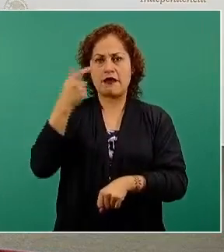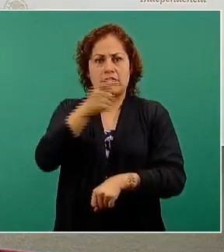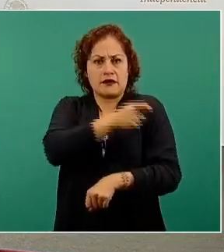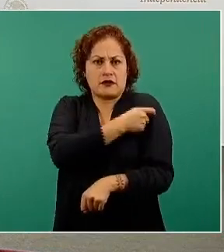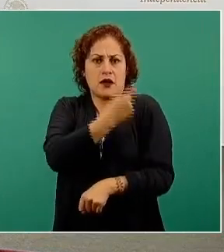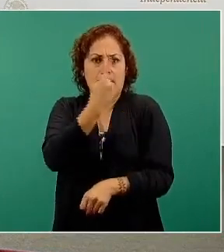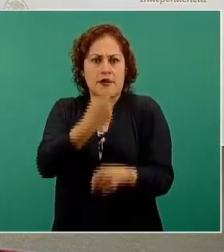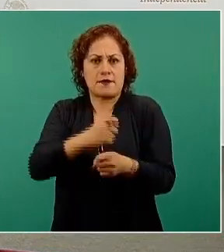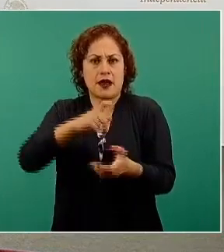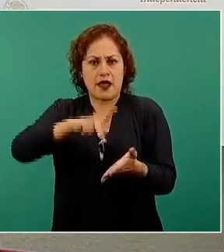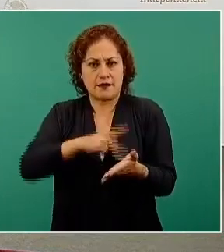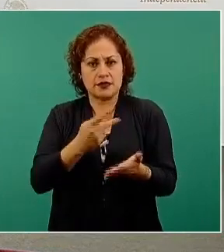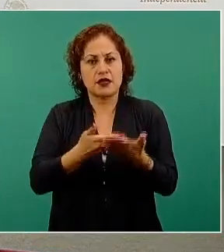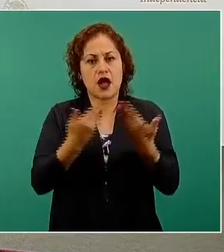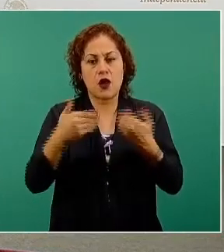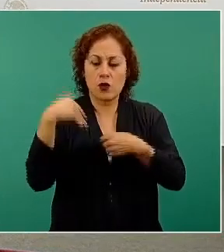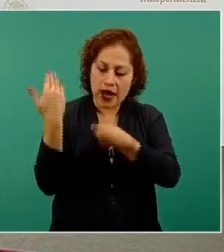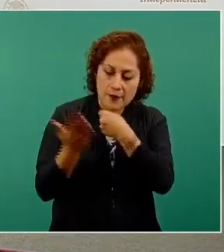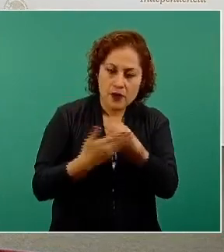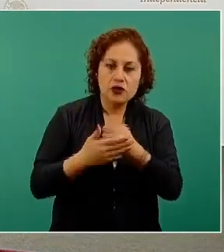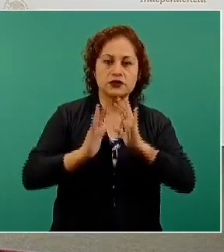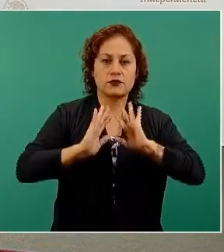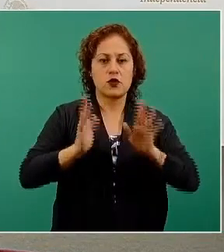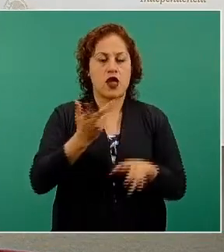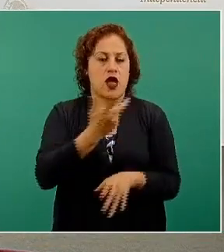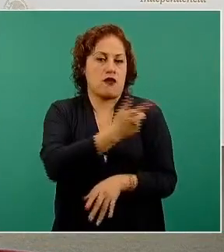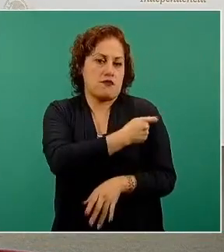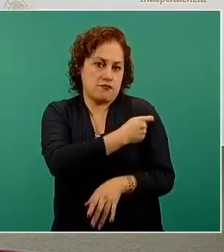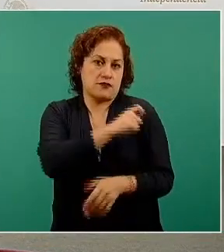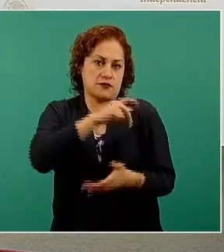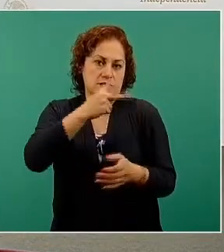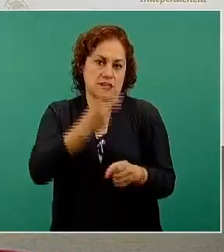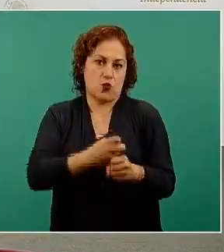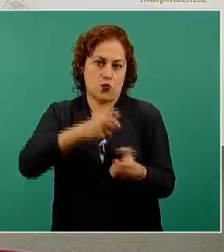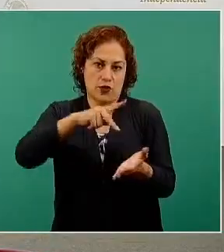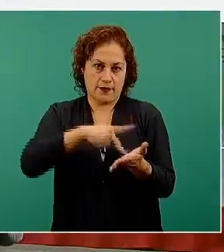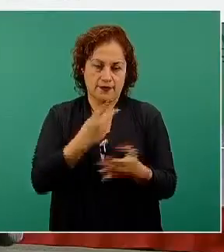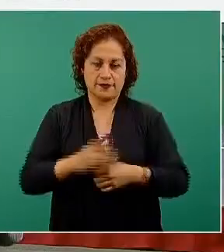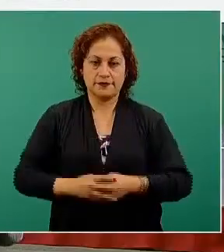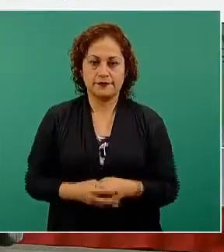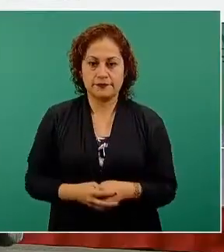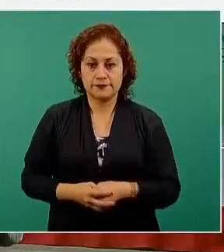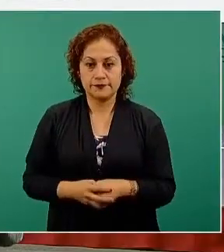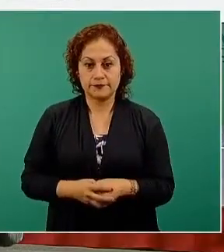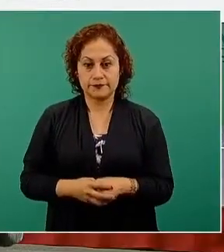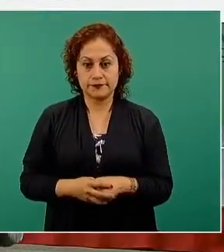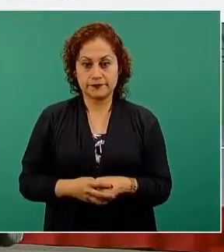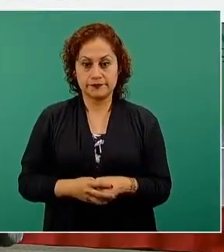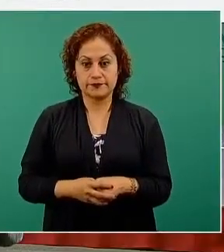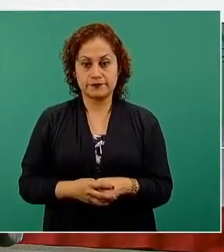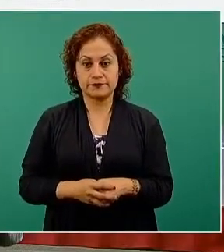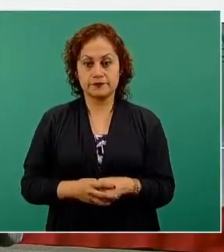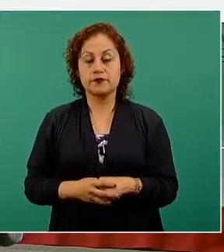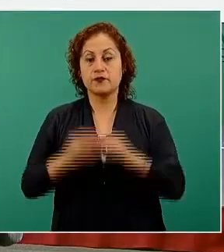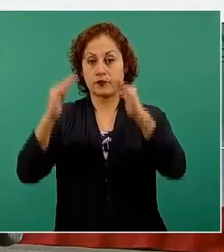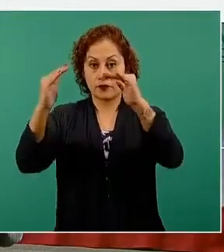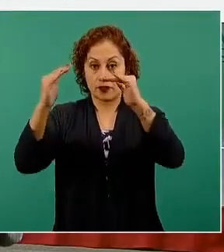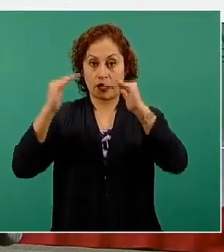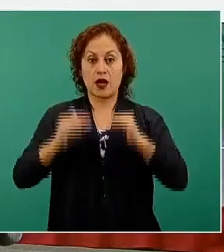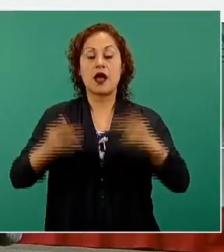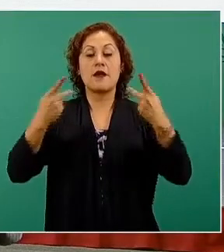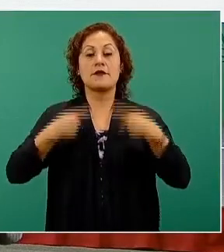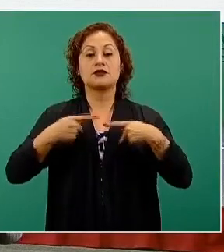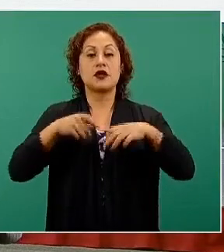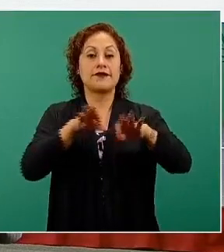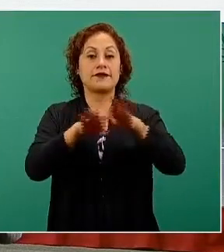de enero y la primera semana de febrero. El personal educativo se ha